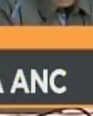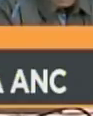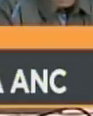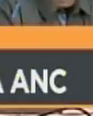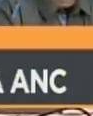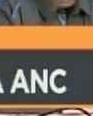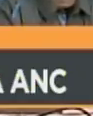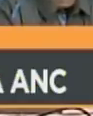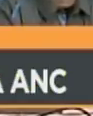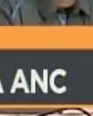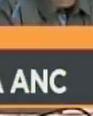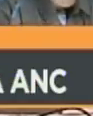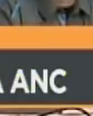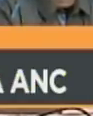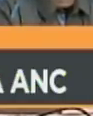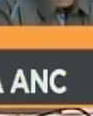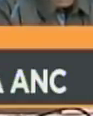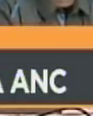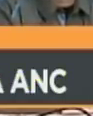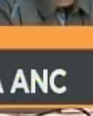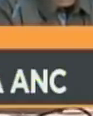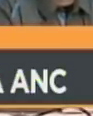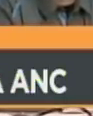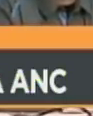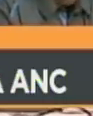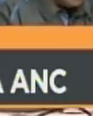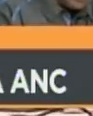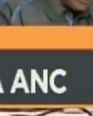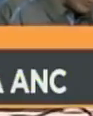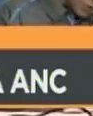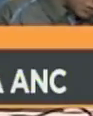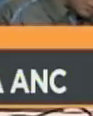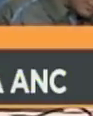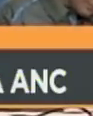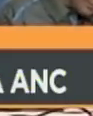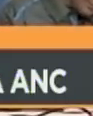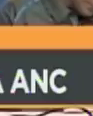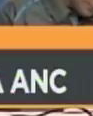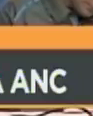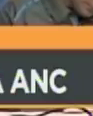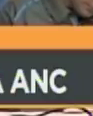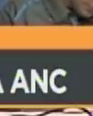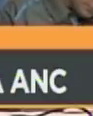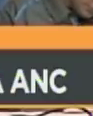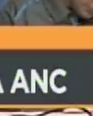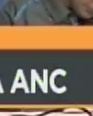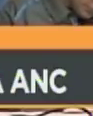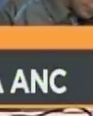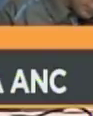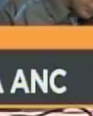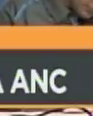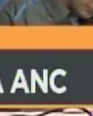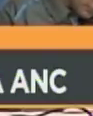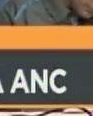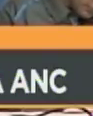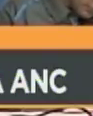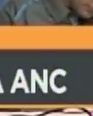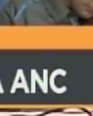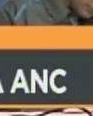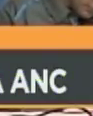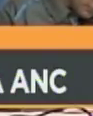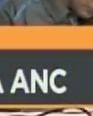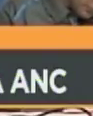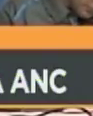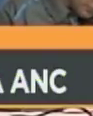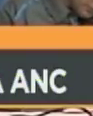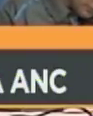y le da la vuelta al mundo hablando de Asamblea Nacional Constituyente, y al mundo digo a Venezuela, ¿no?